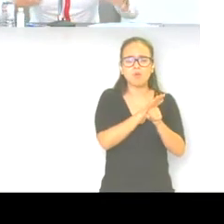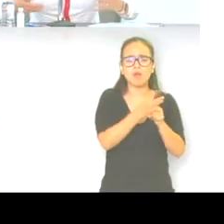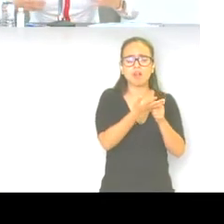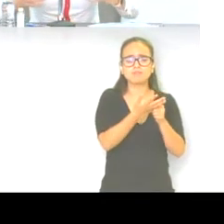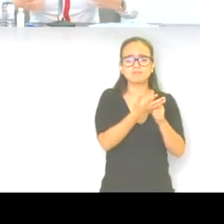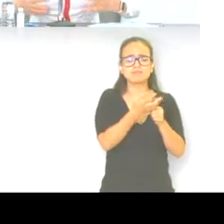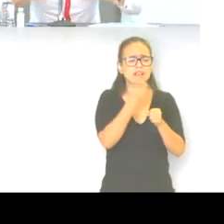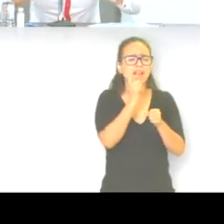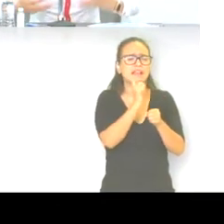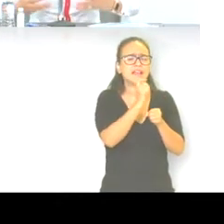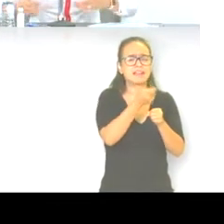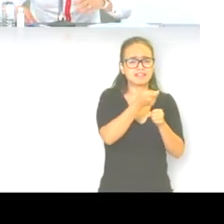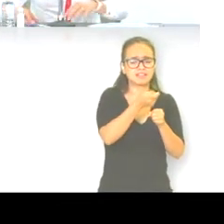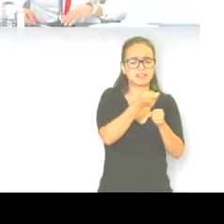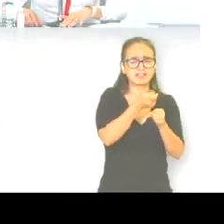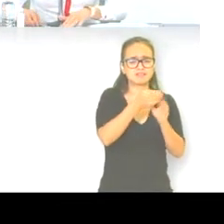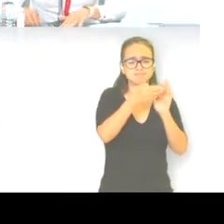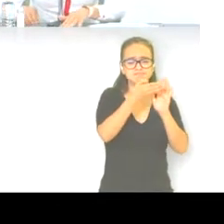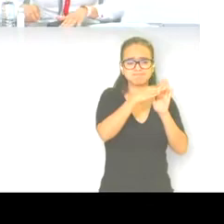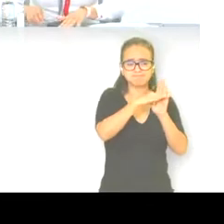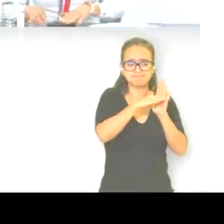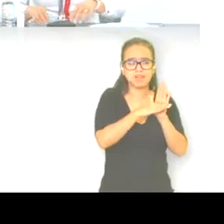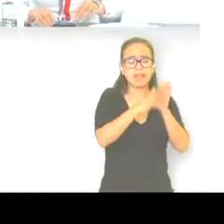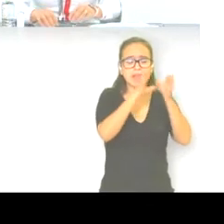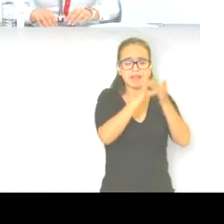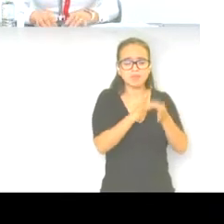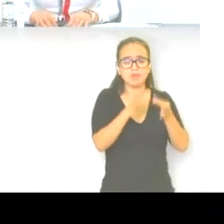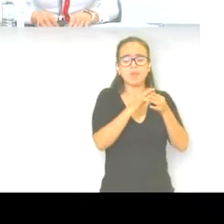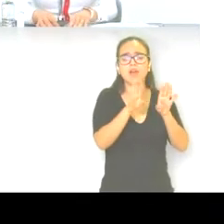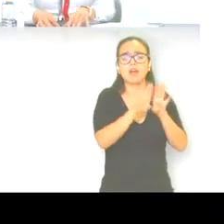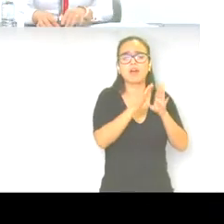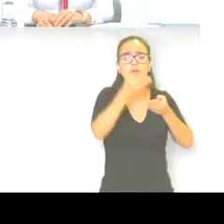nos indican, nos van diciendo cómo vamos